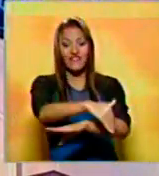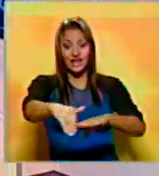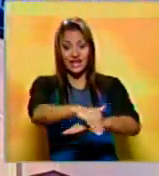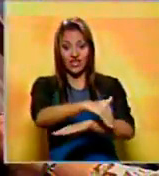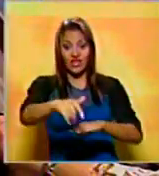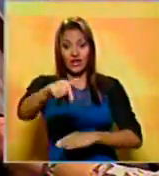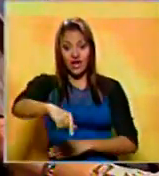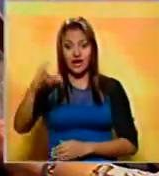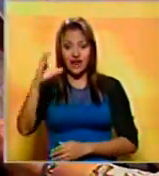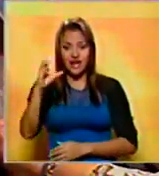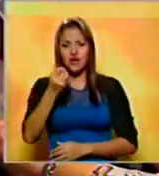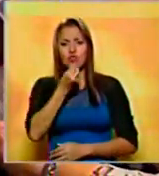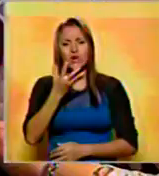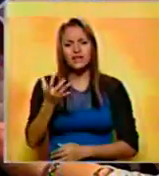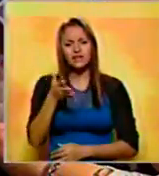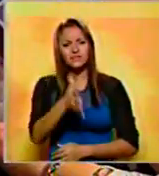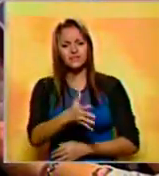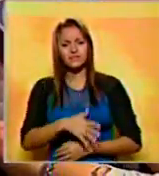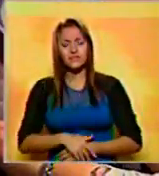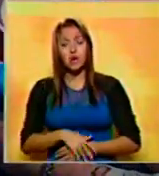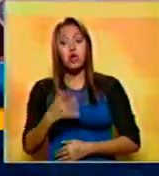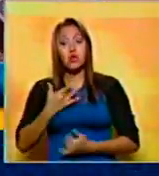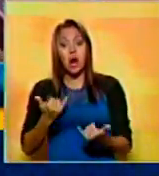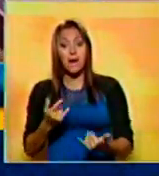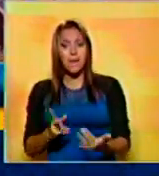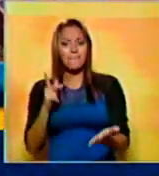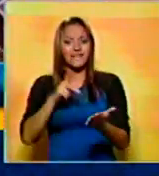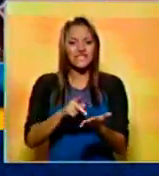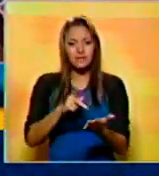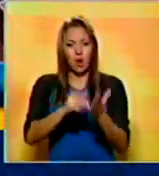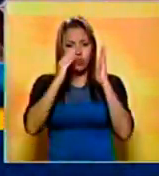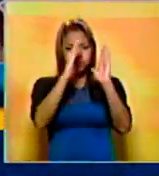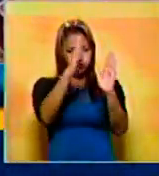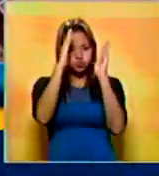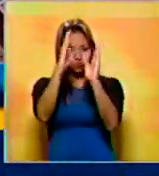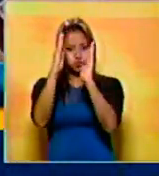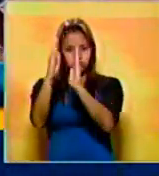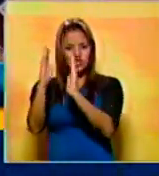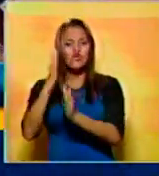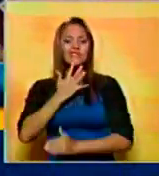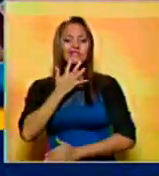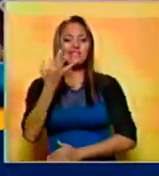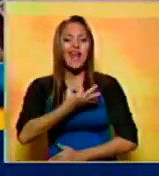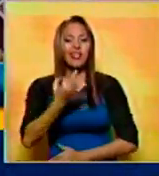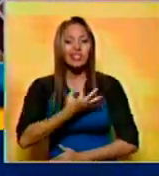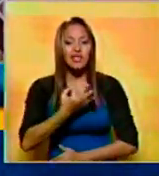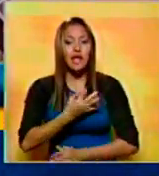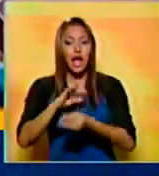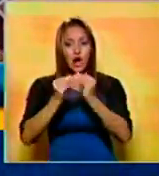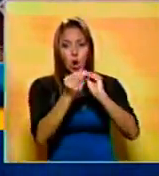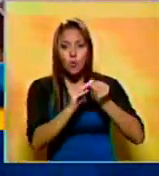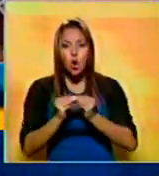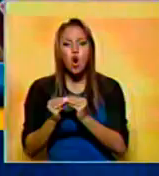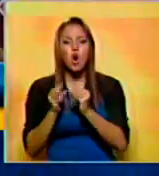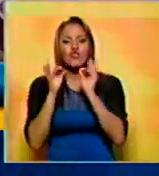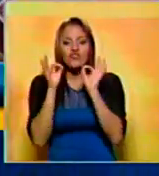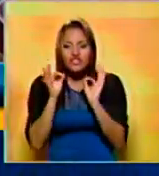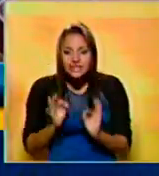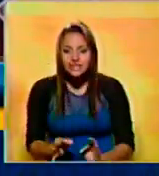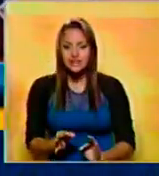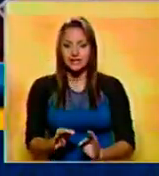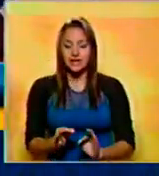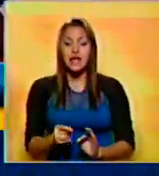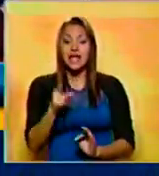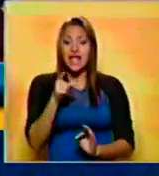de Miranda vamos a hacer una intervención estructural que garantice la corrección definitiva de